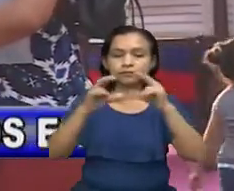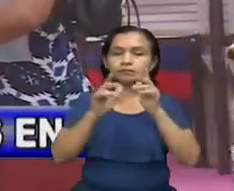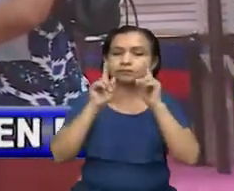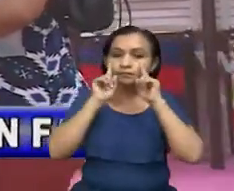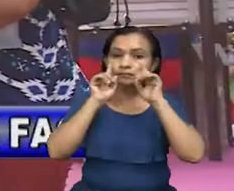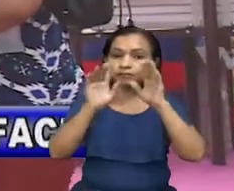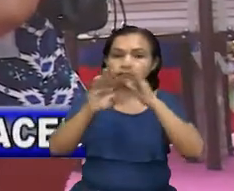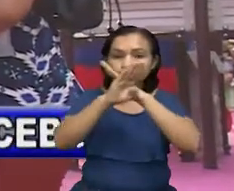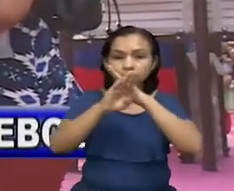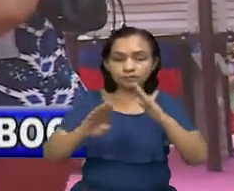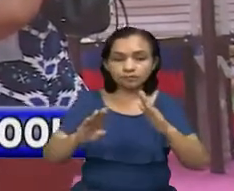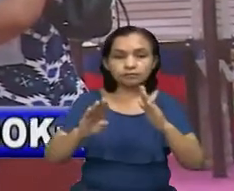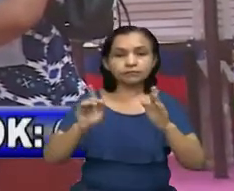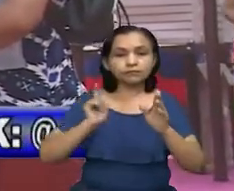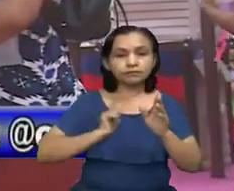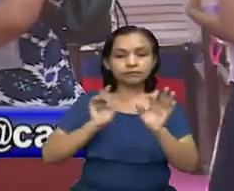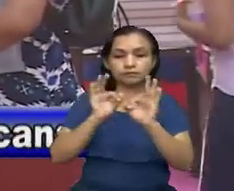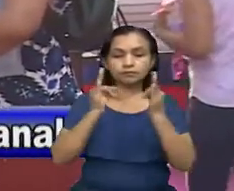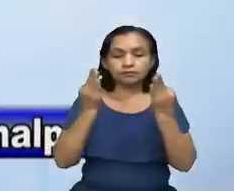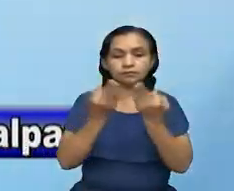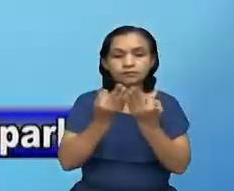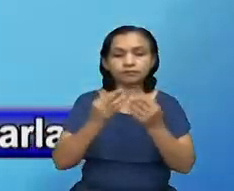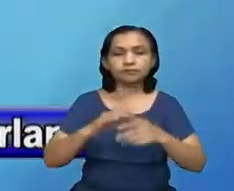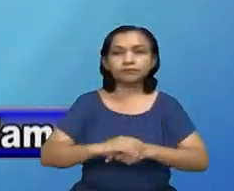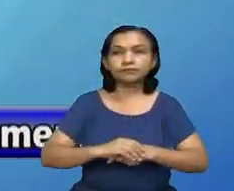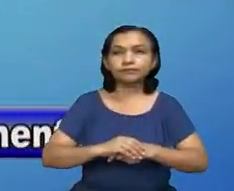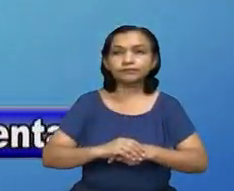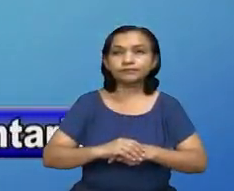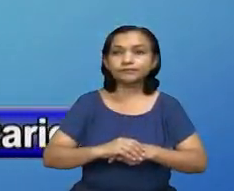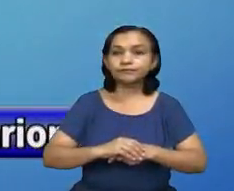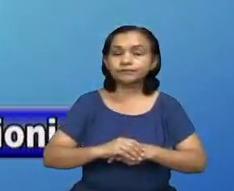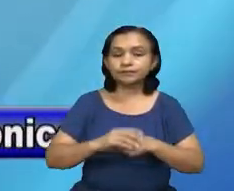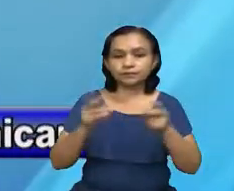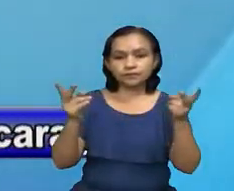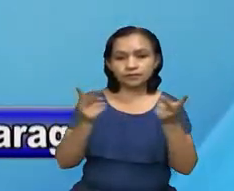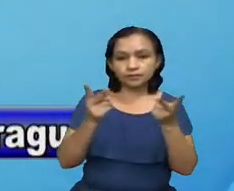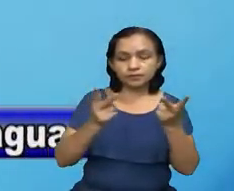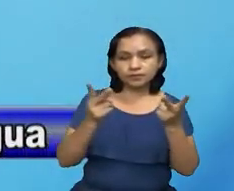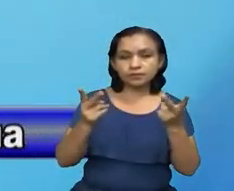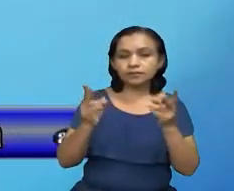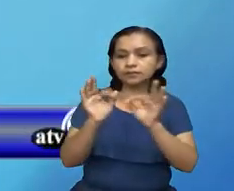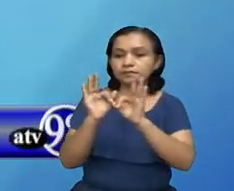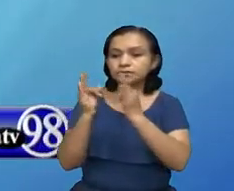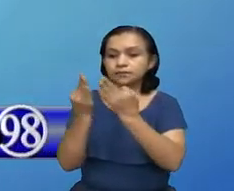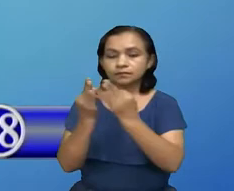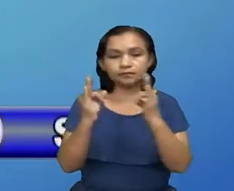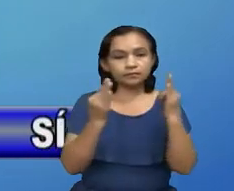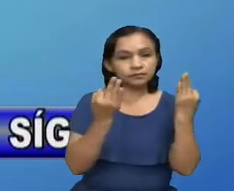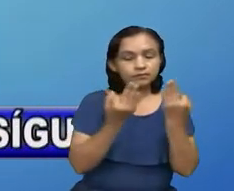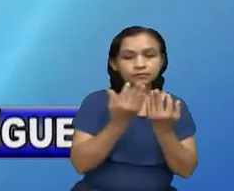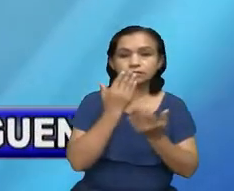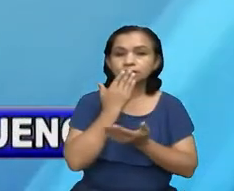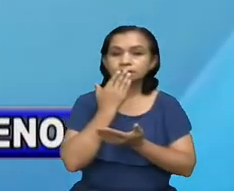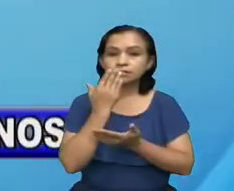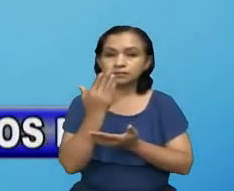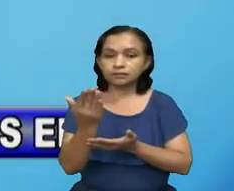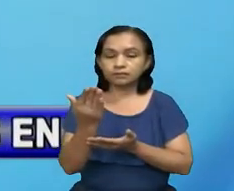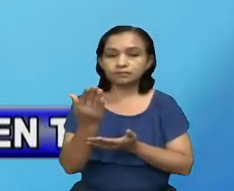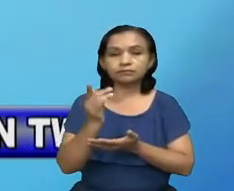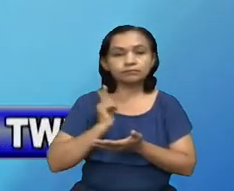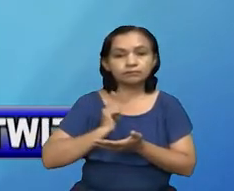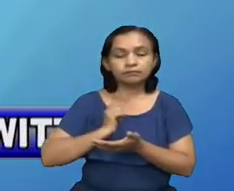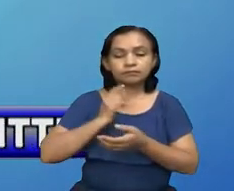las familias en este país. Y estamos ya viviendo los tiempos de la familia, los tiempos buenos de quienes honramos